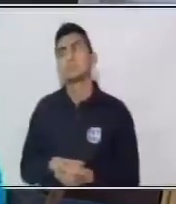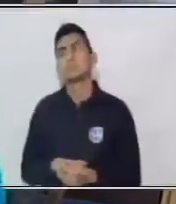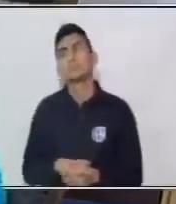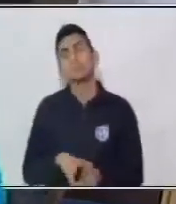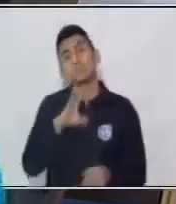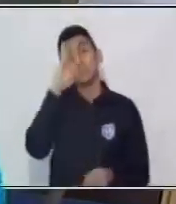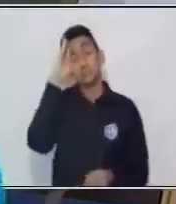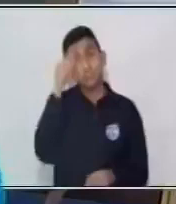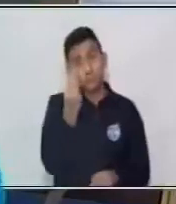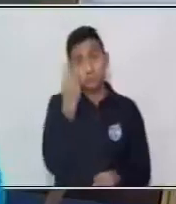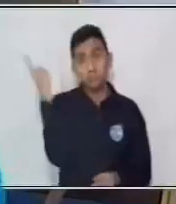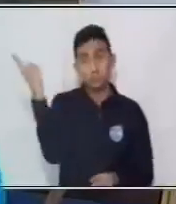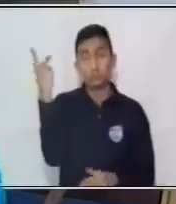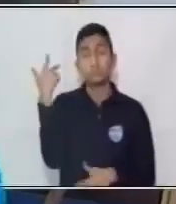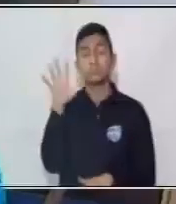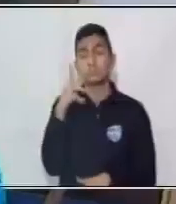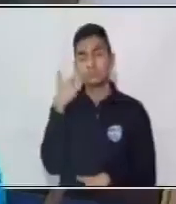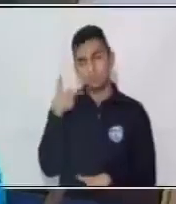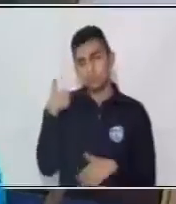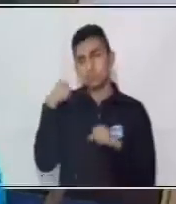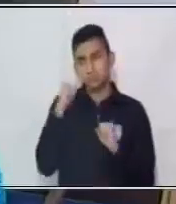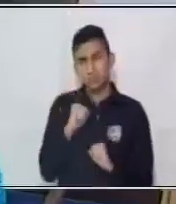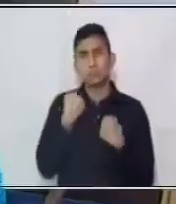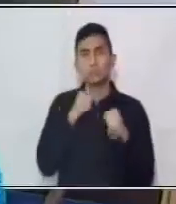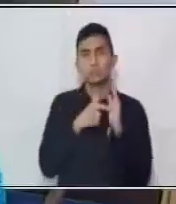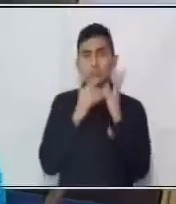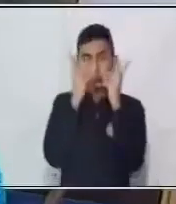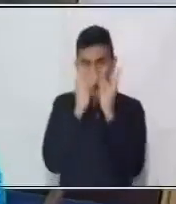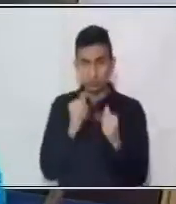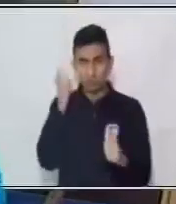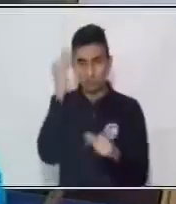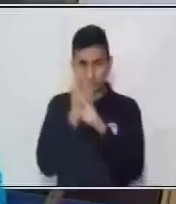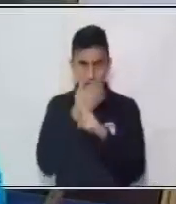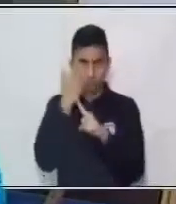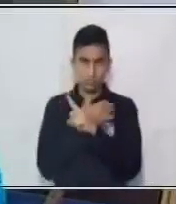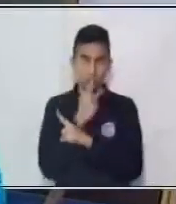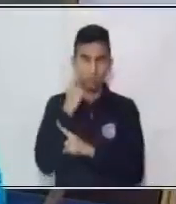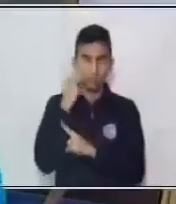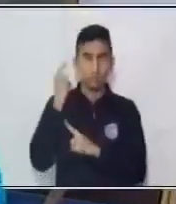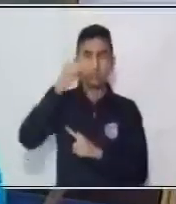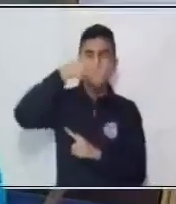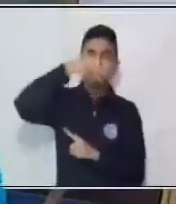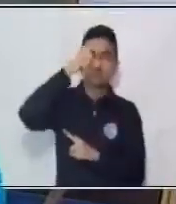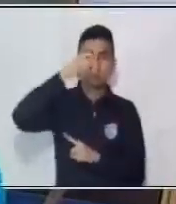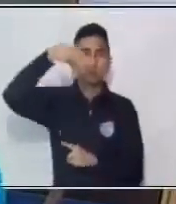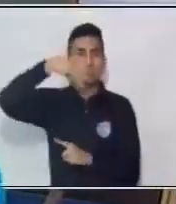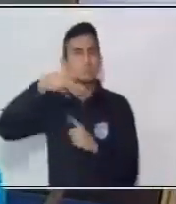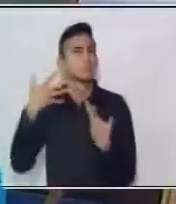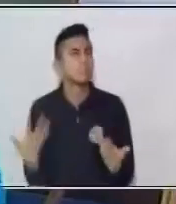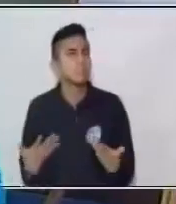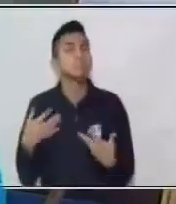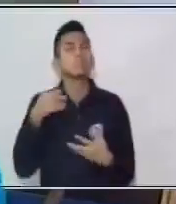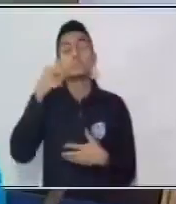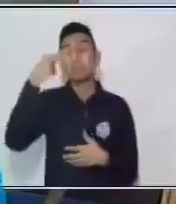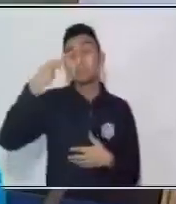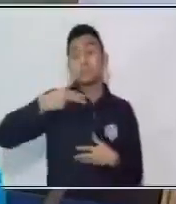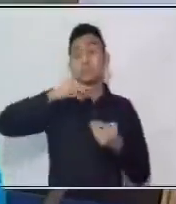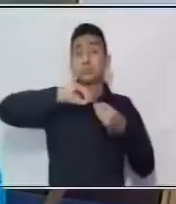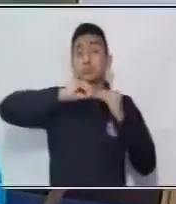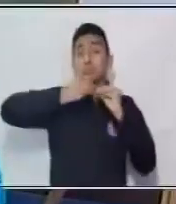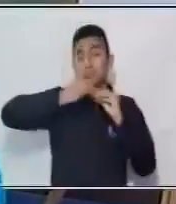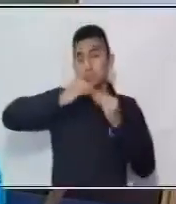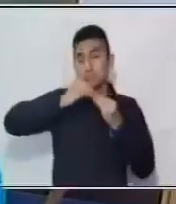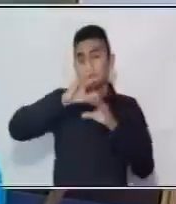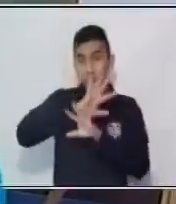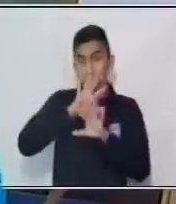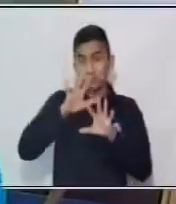porque eso fue lo que encontramos nosotros acá. El mínimo común múltiplo es el mínimo número que